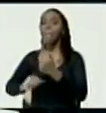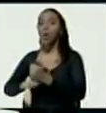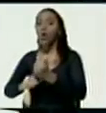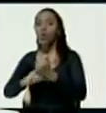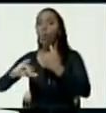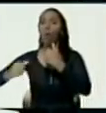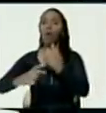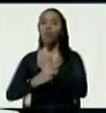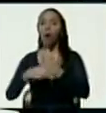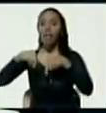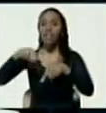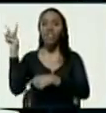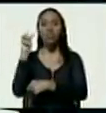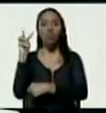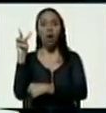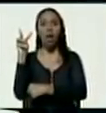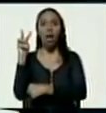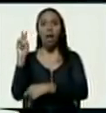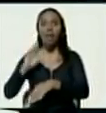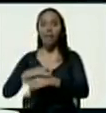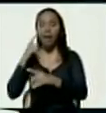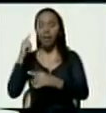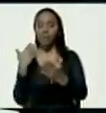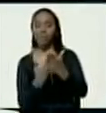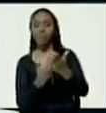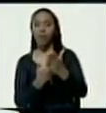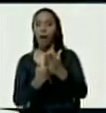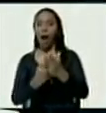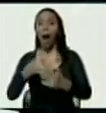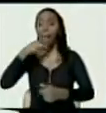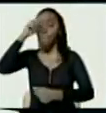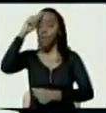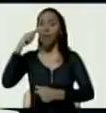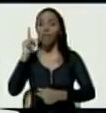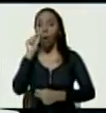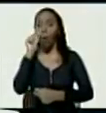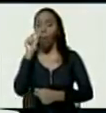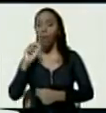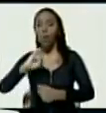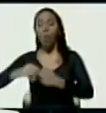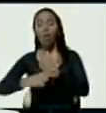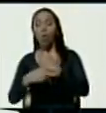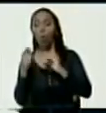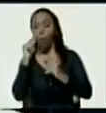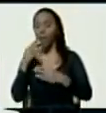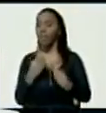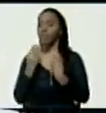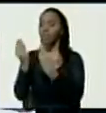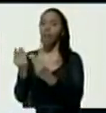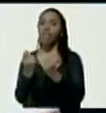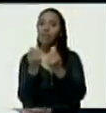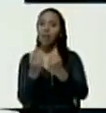prueba que convocar al padre del señor Juan Guaidó y entregarle un dinero?